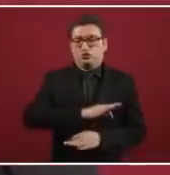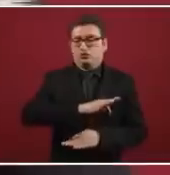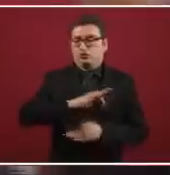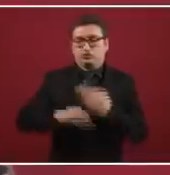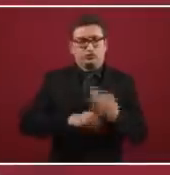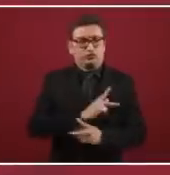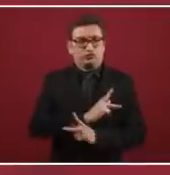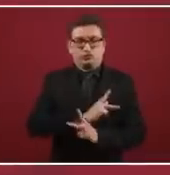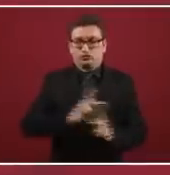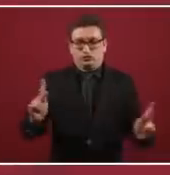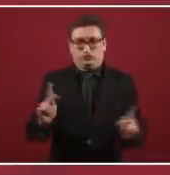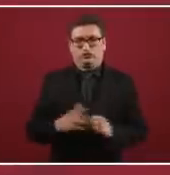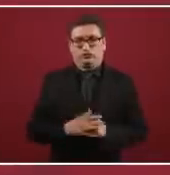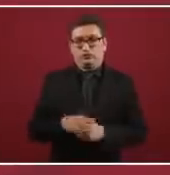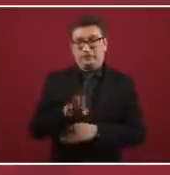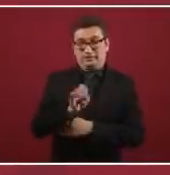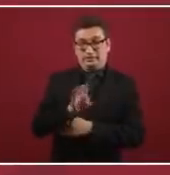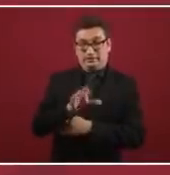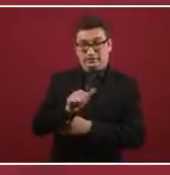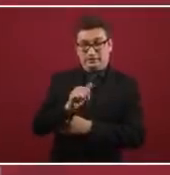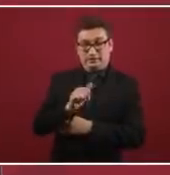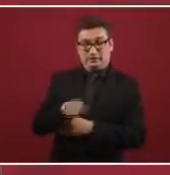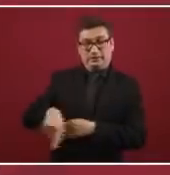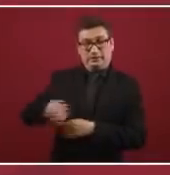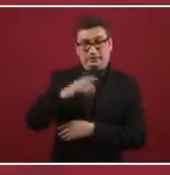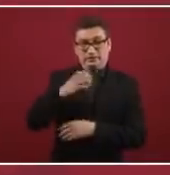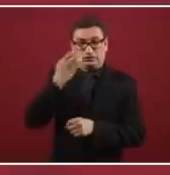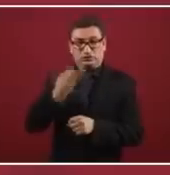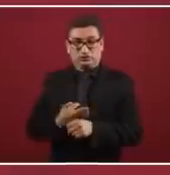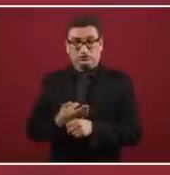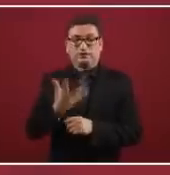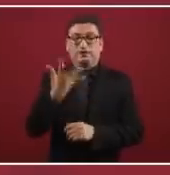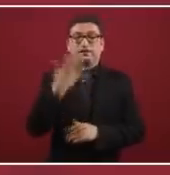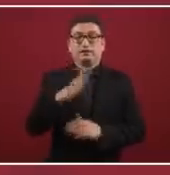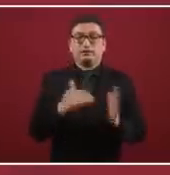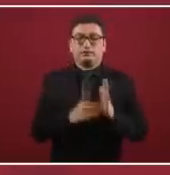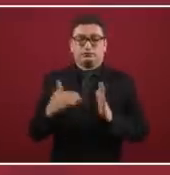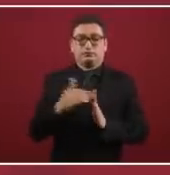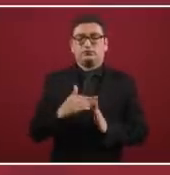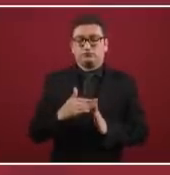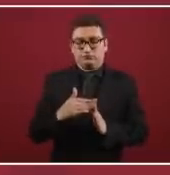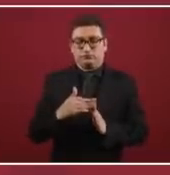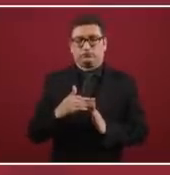Las becas para estudiantes, 10 millones.